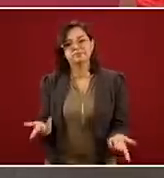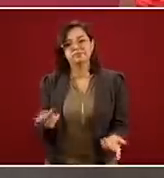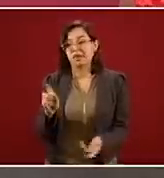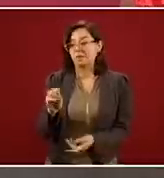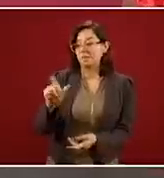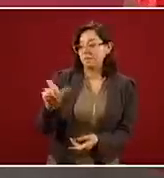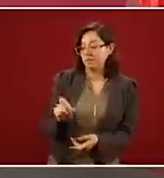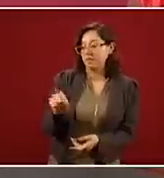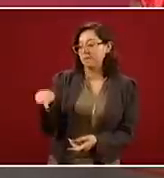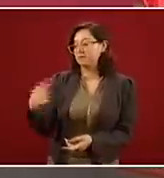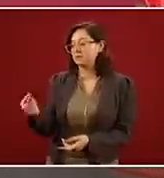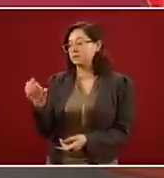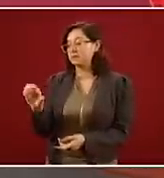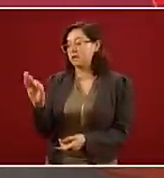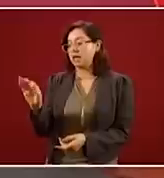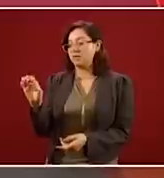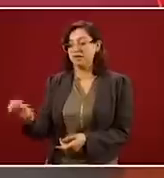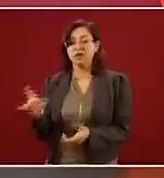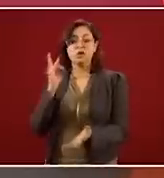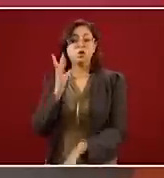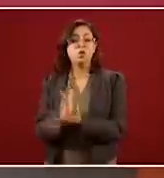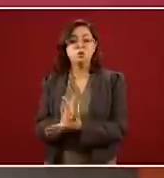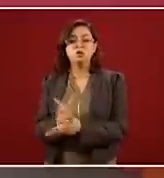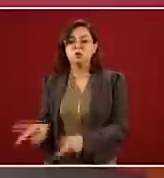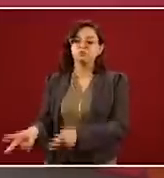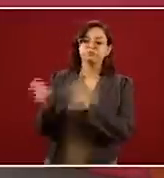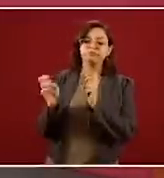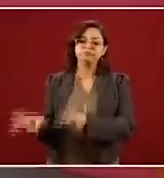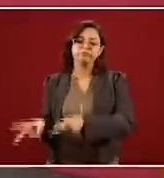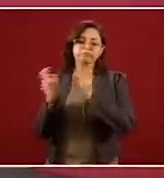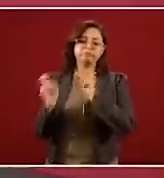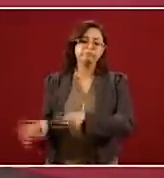el caso de la Comisión Federal de Electricidad se dedicaron a saquear, a robar,